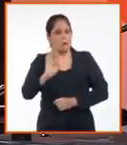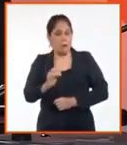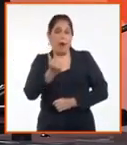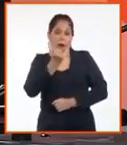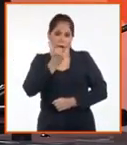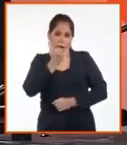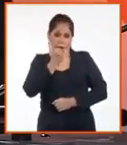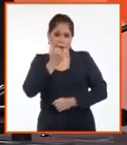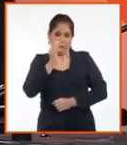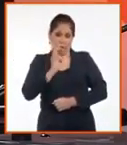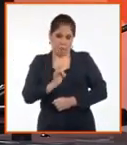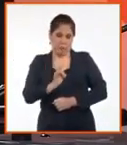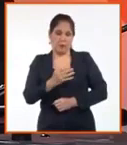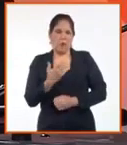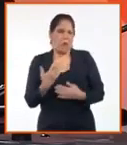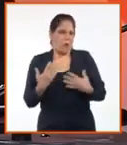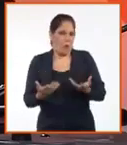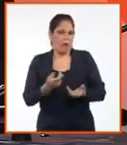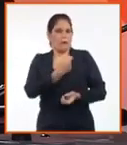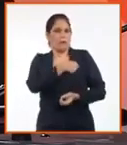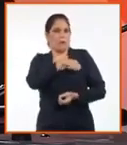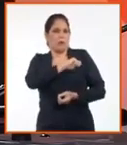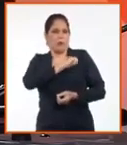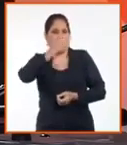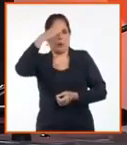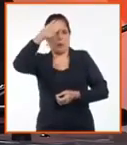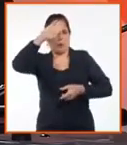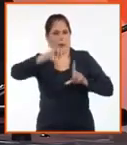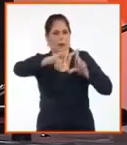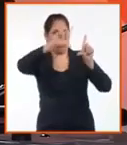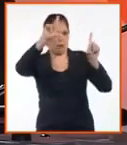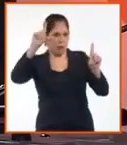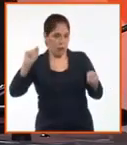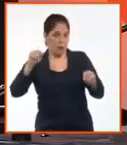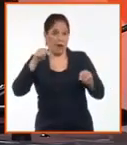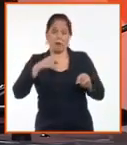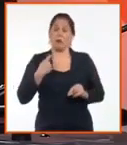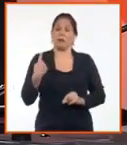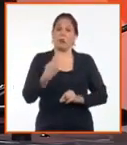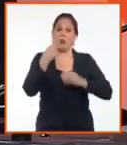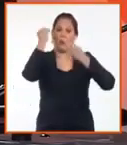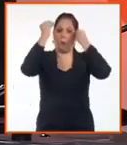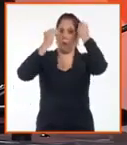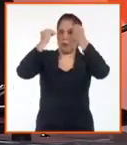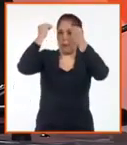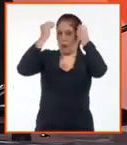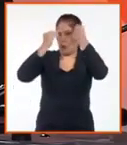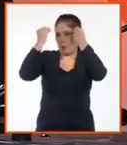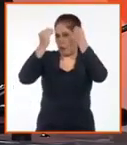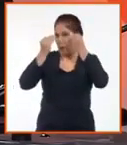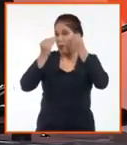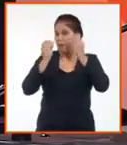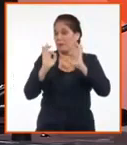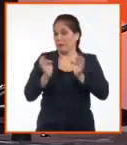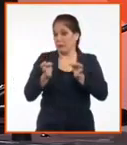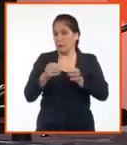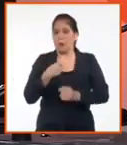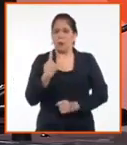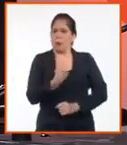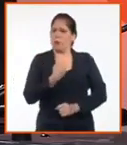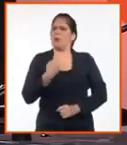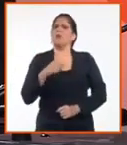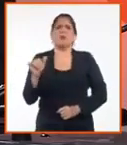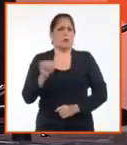la vida de los cubanos y que ha sido objeto de preocupación en los últimos tiempos nosotros hemos estado pues